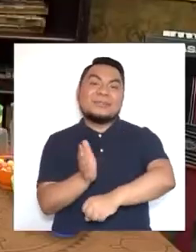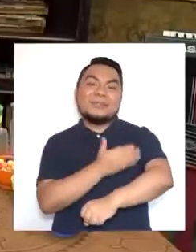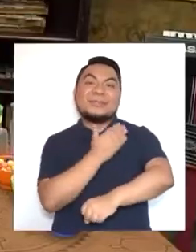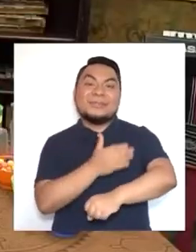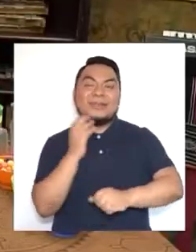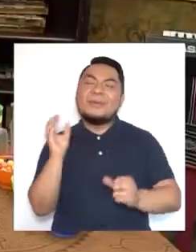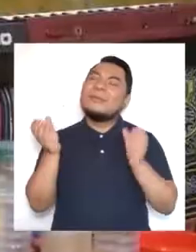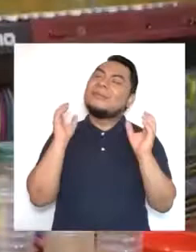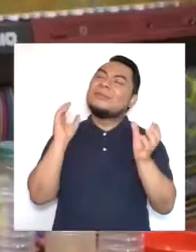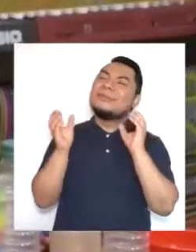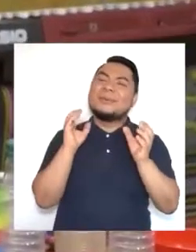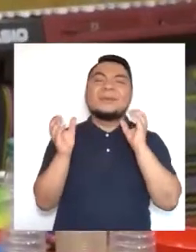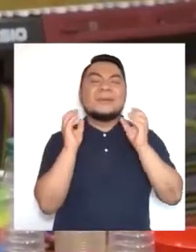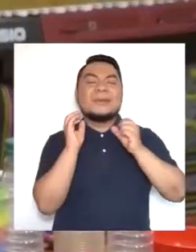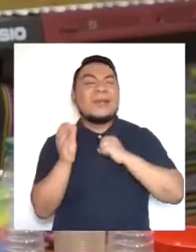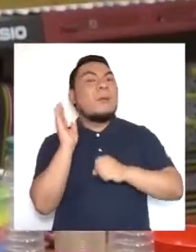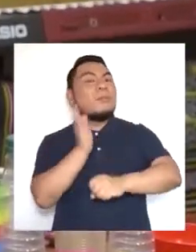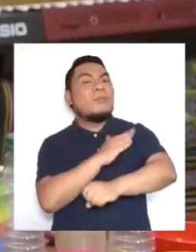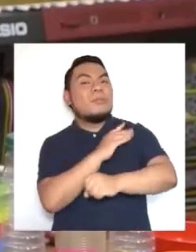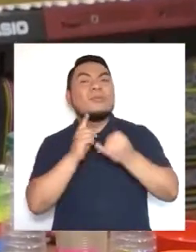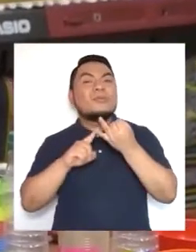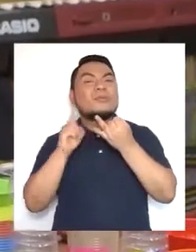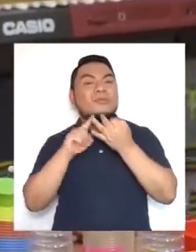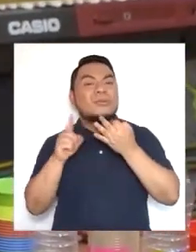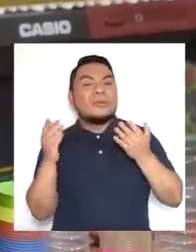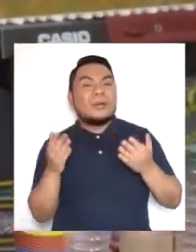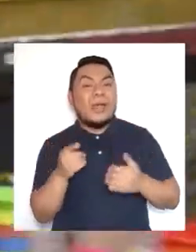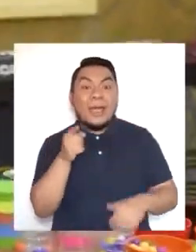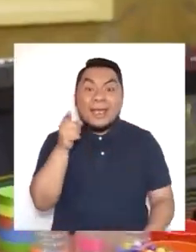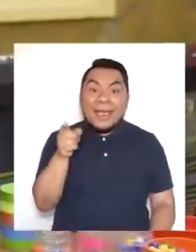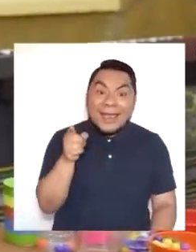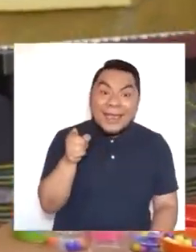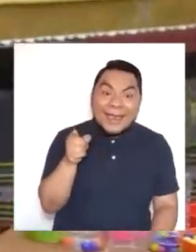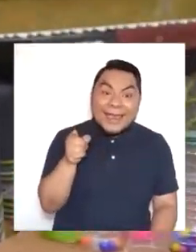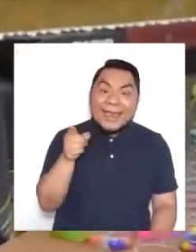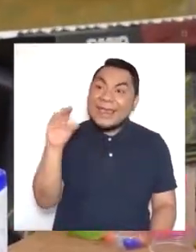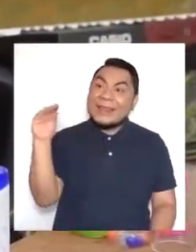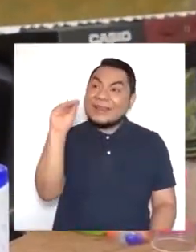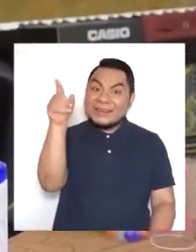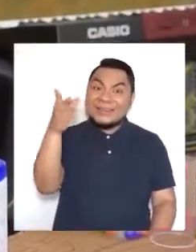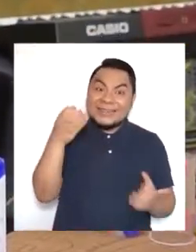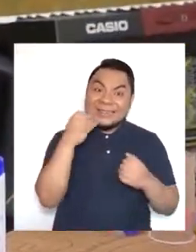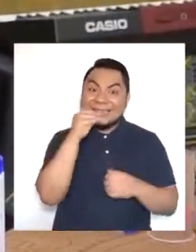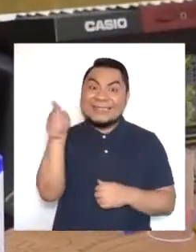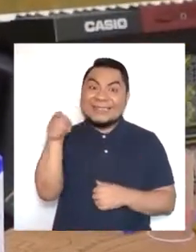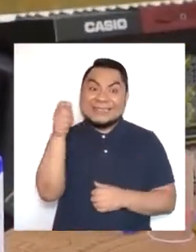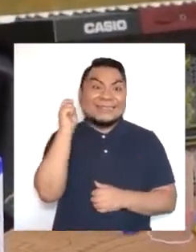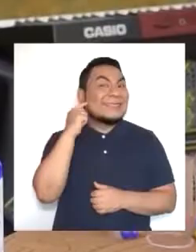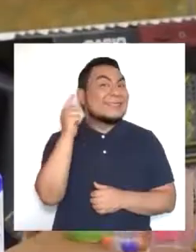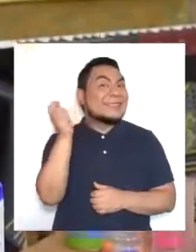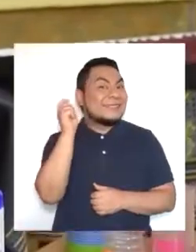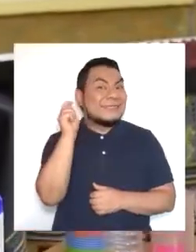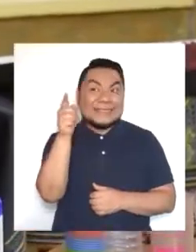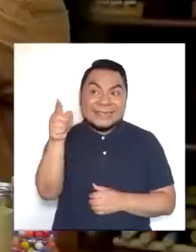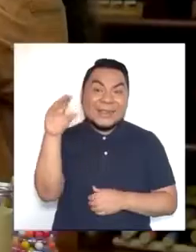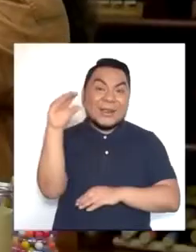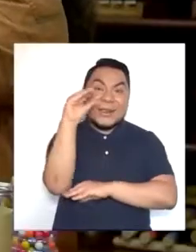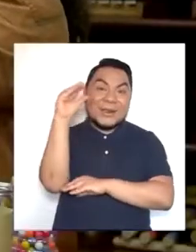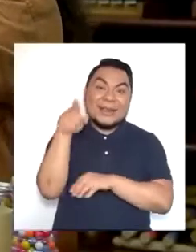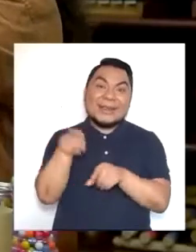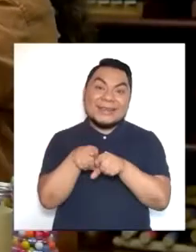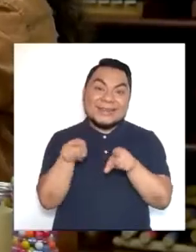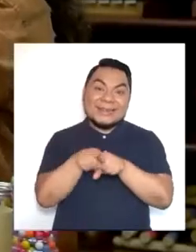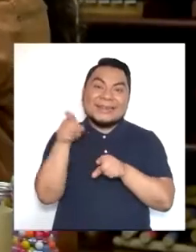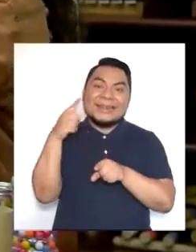música voy a jugar nuevos instrumentos. Ah. ¡Ay! Anaconda, tú también tienes tu maraca de botella. A